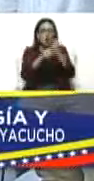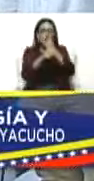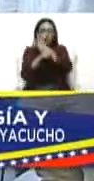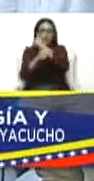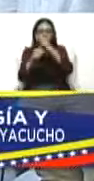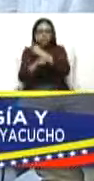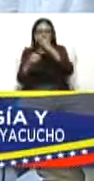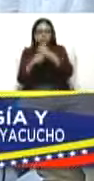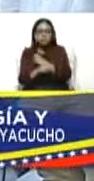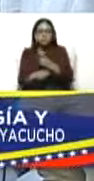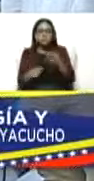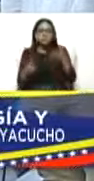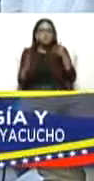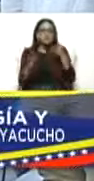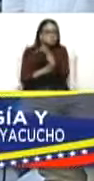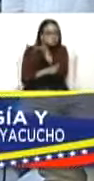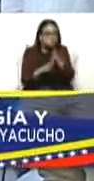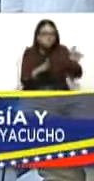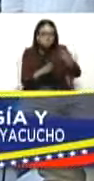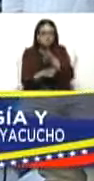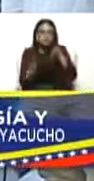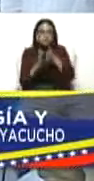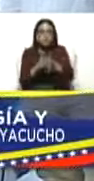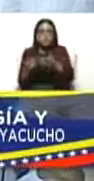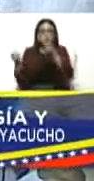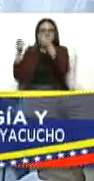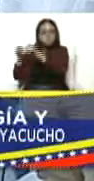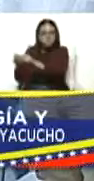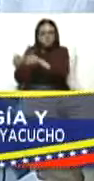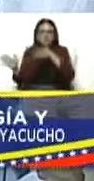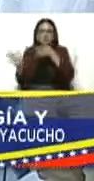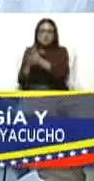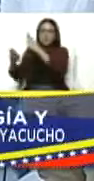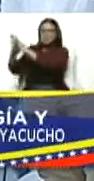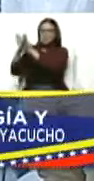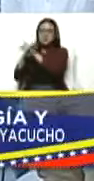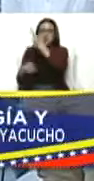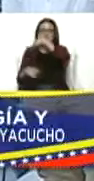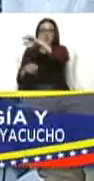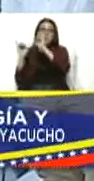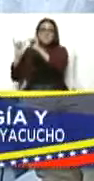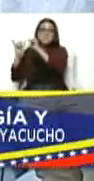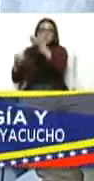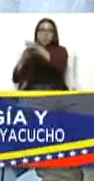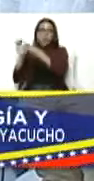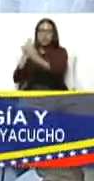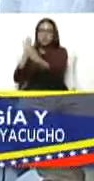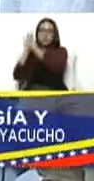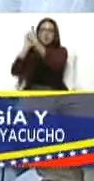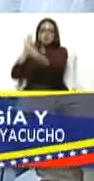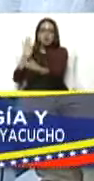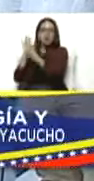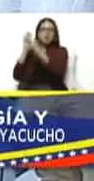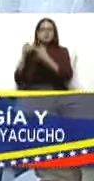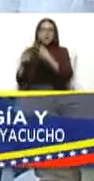Venciendo las sanciones criminales de los patarucos y los apellidos, venciendo